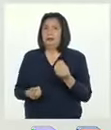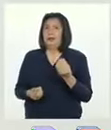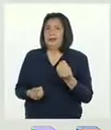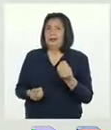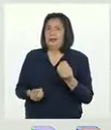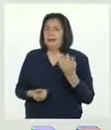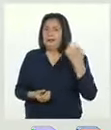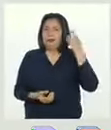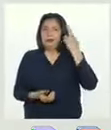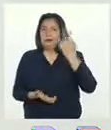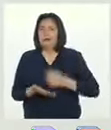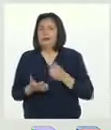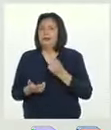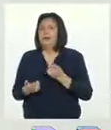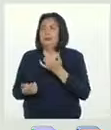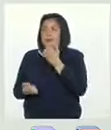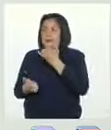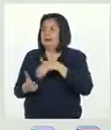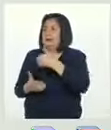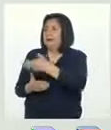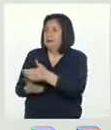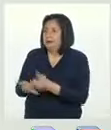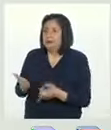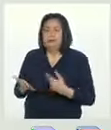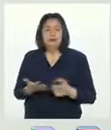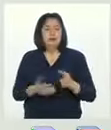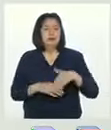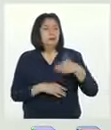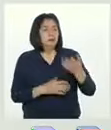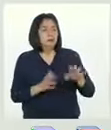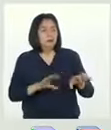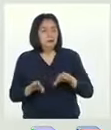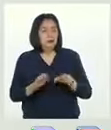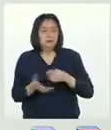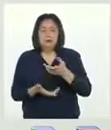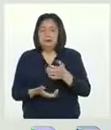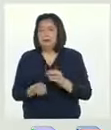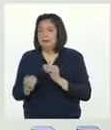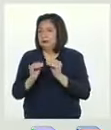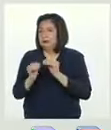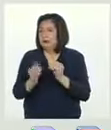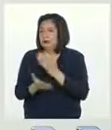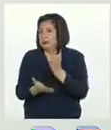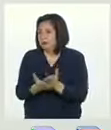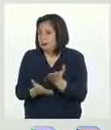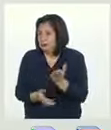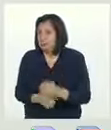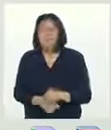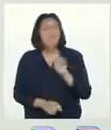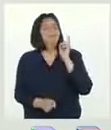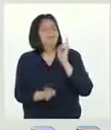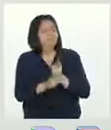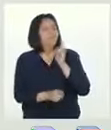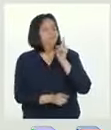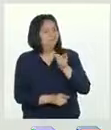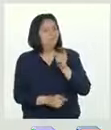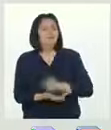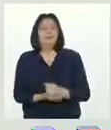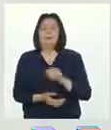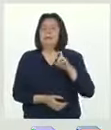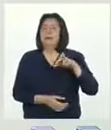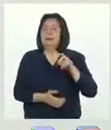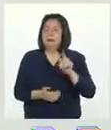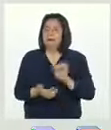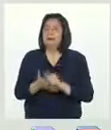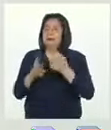consecuencias. Después, a partir de eso, podremos presentar las actividades para dar solución al problema. Exactamente,